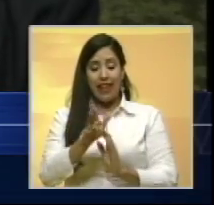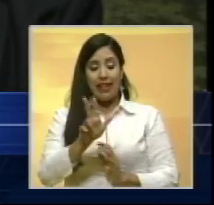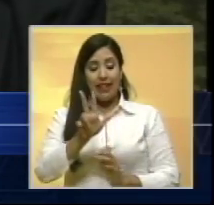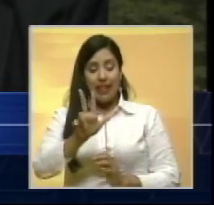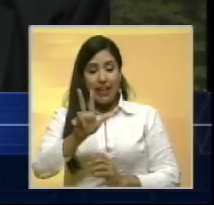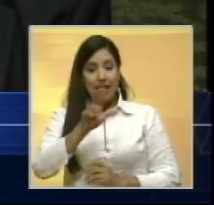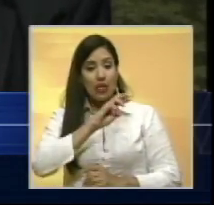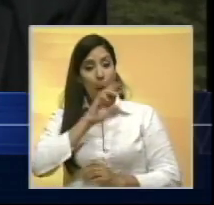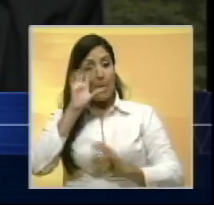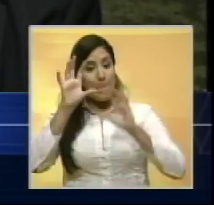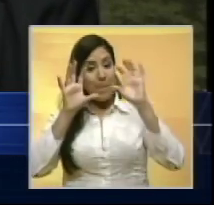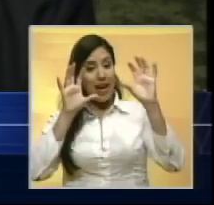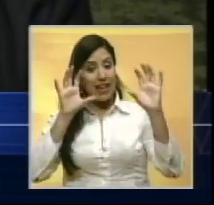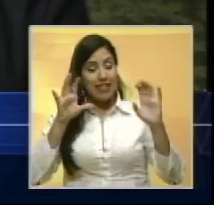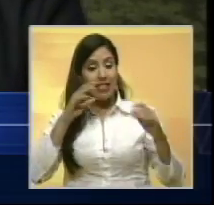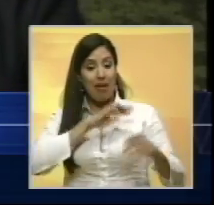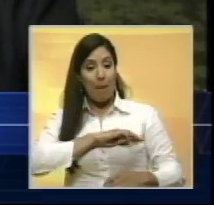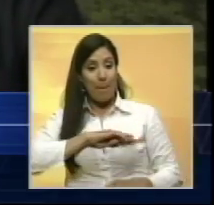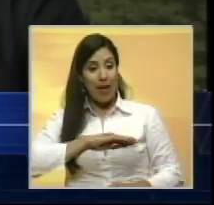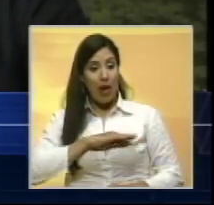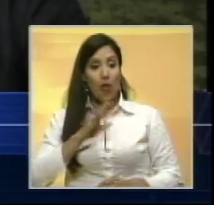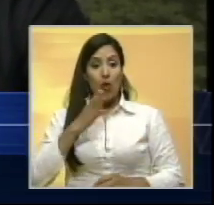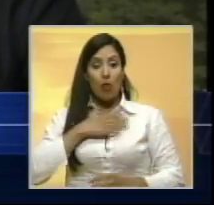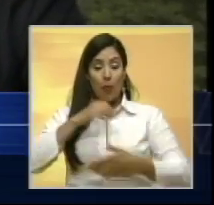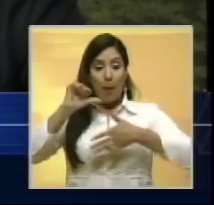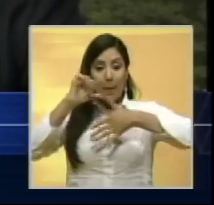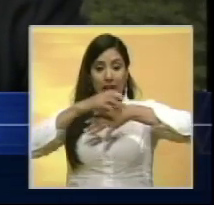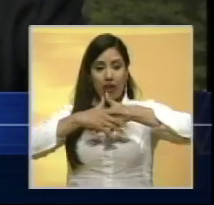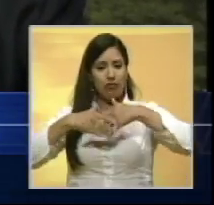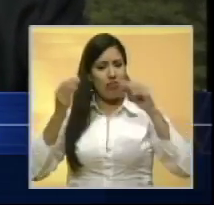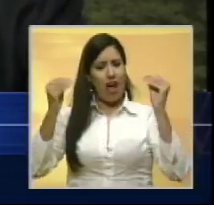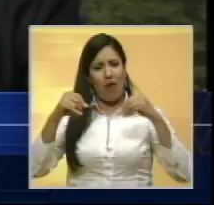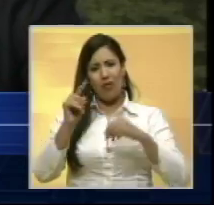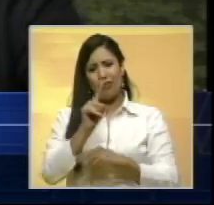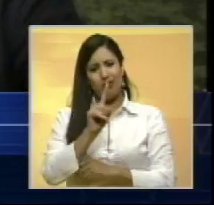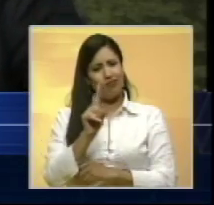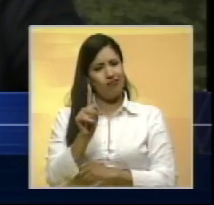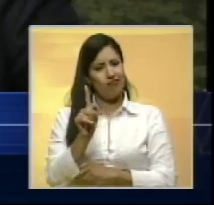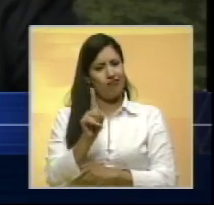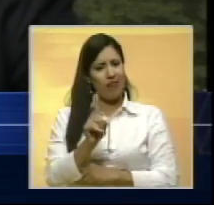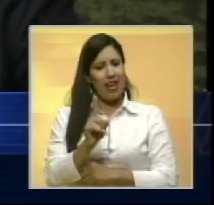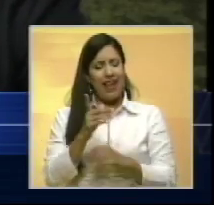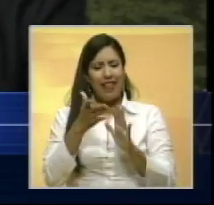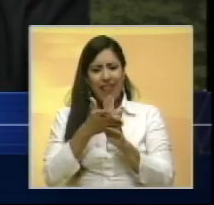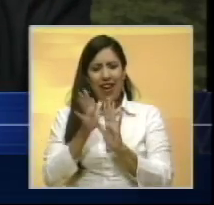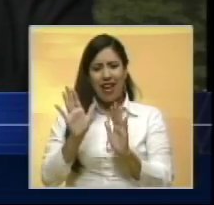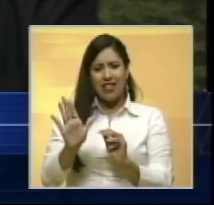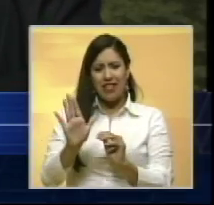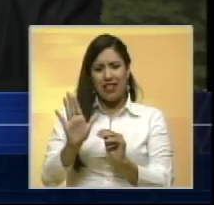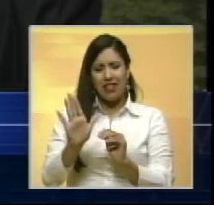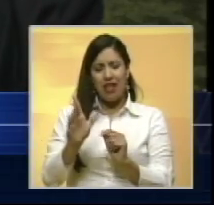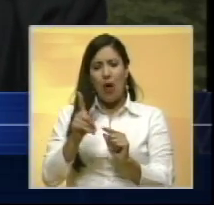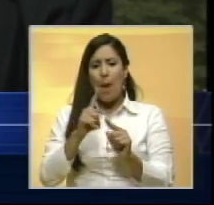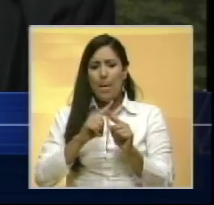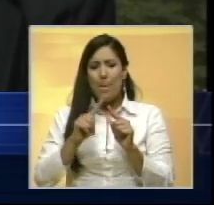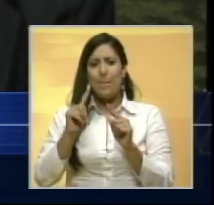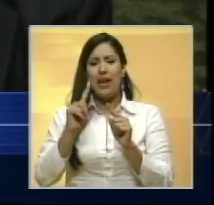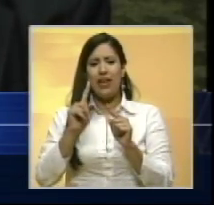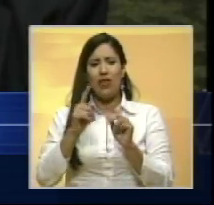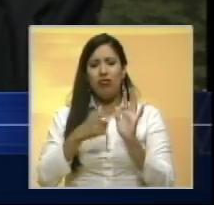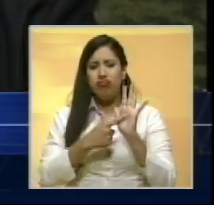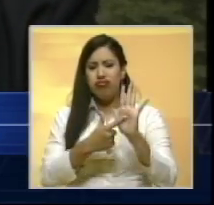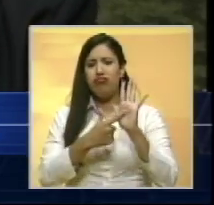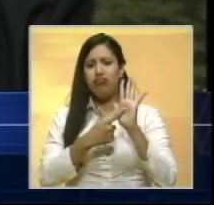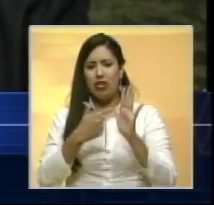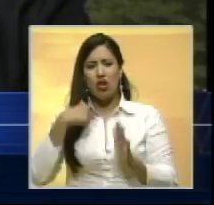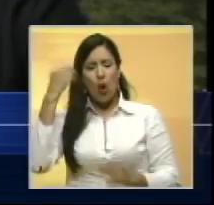países miembros originarios del Mercosur no están de acuerdo con que eso sea tan así y por lo tanto han expresado